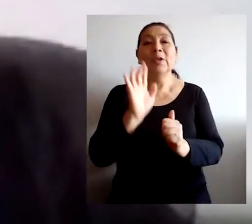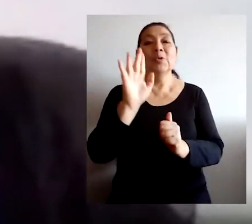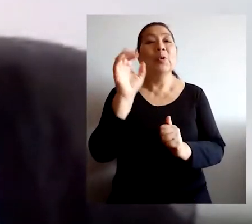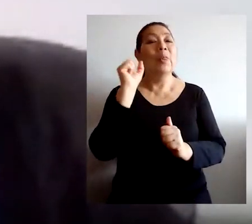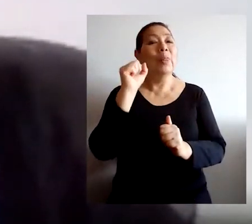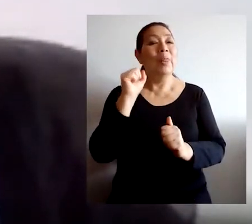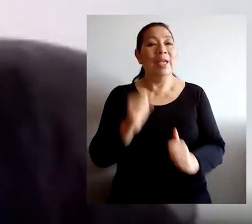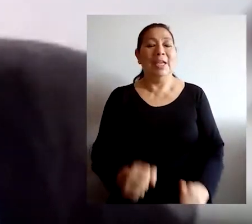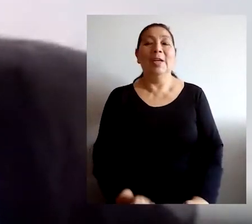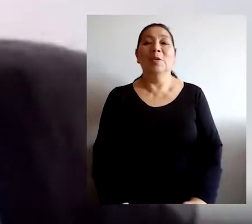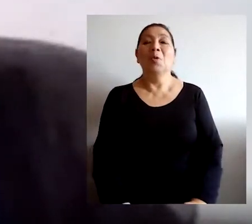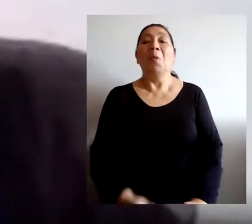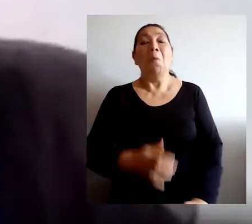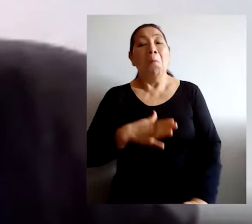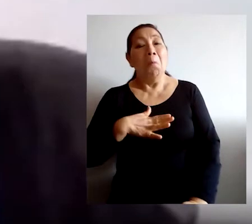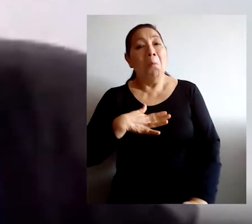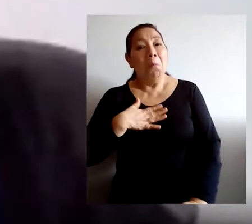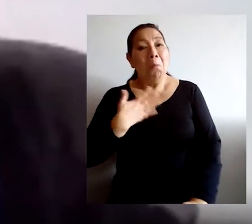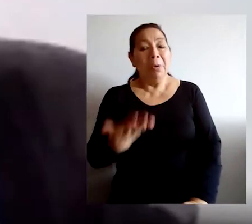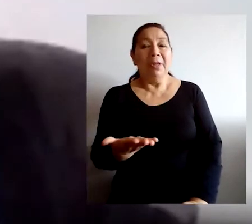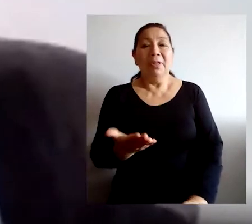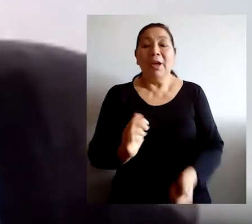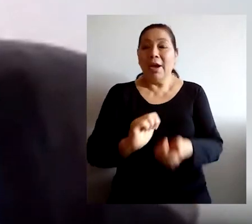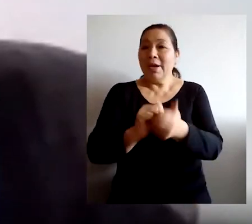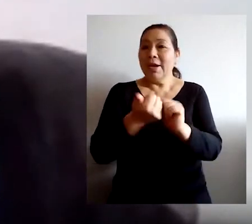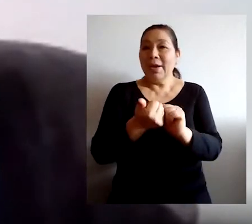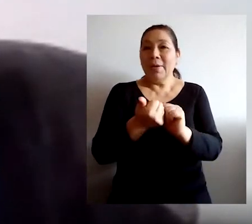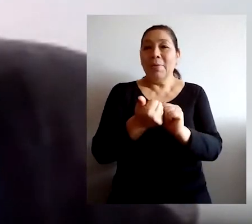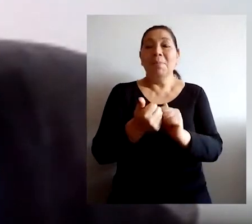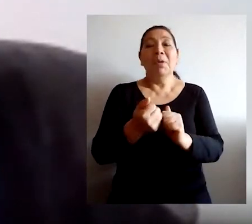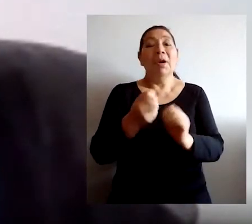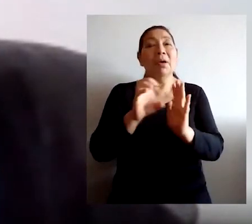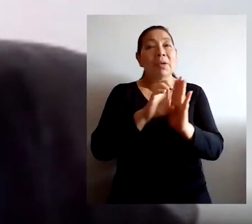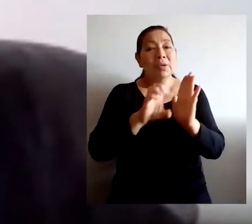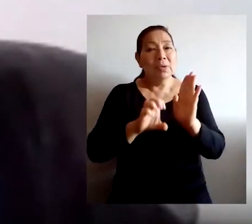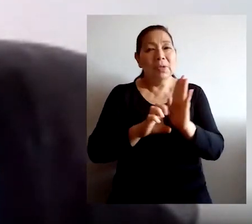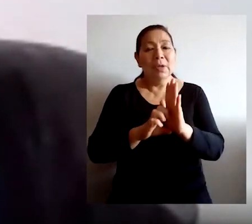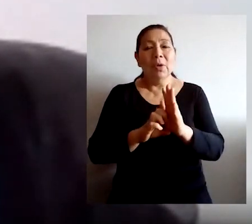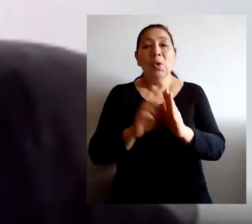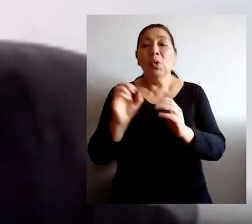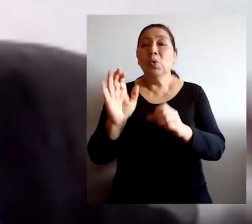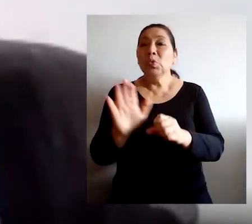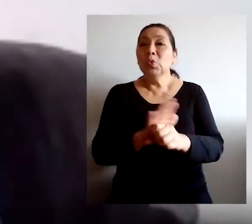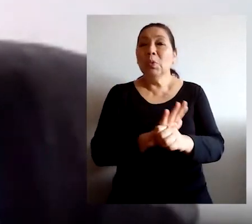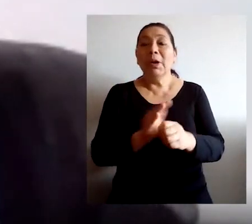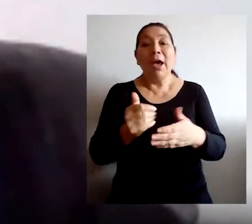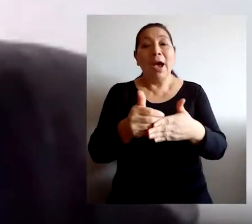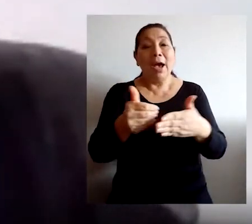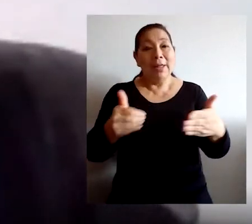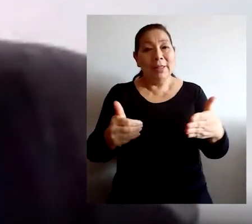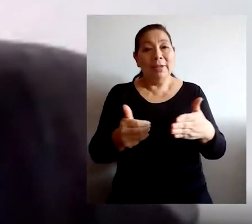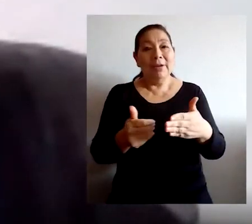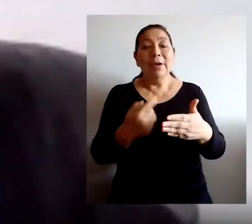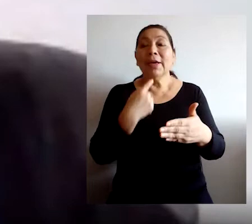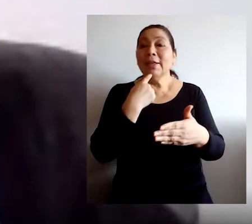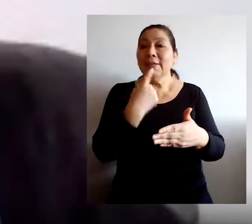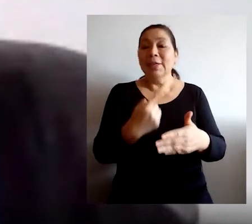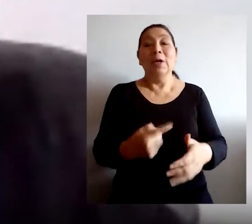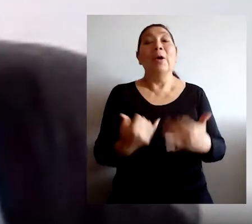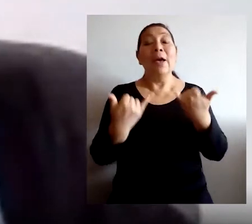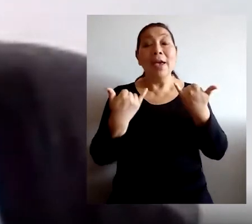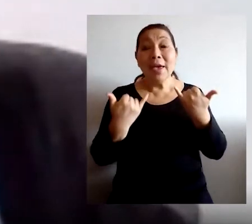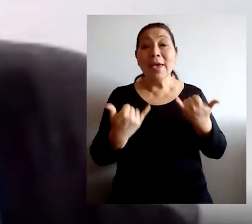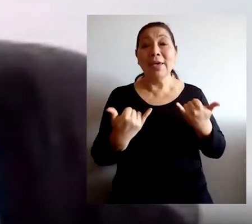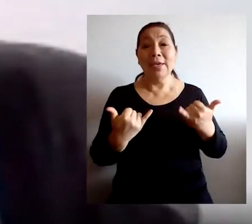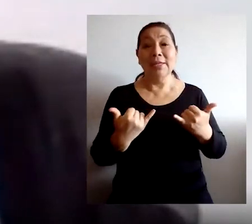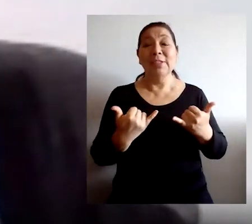derecho, y que fue revertido a dominio del Estado con la resolución suprema anteriormente referida. Y